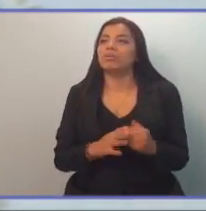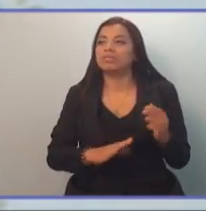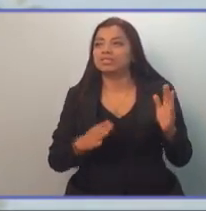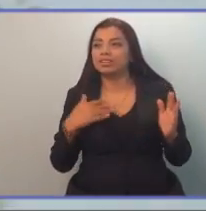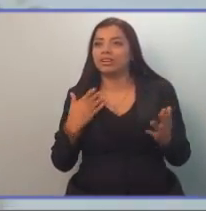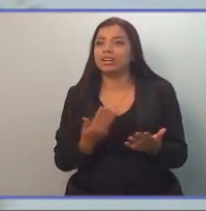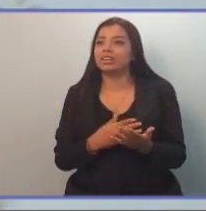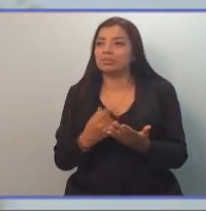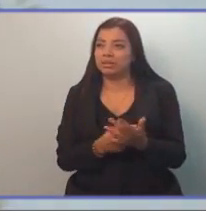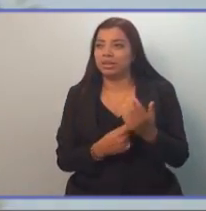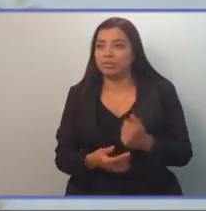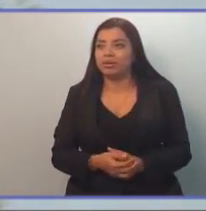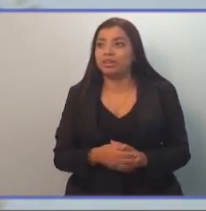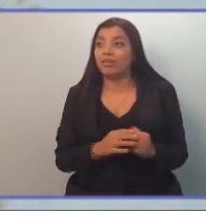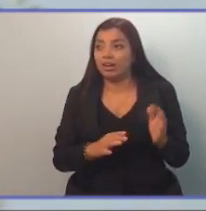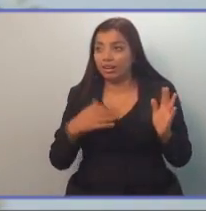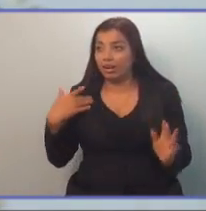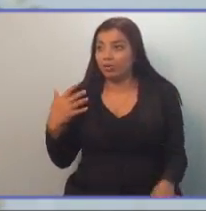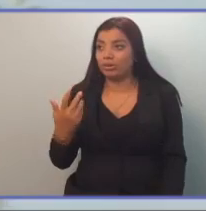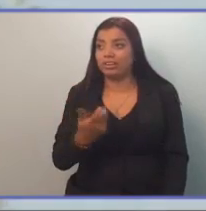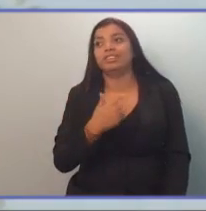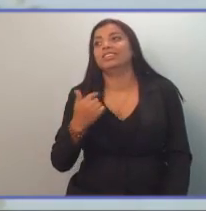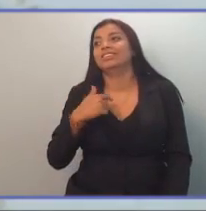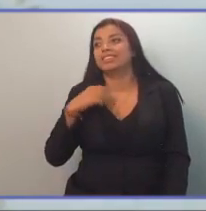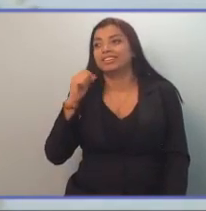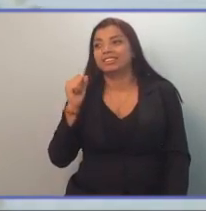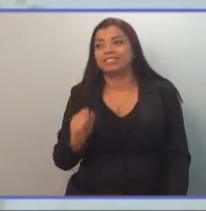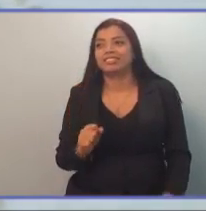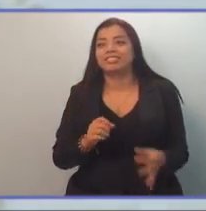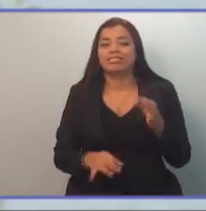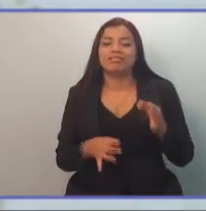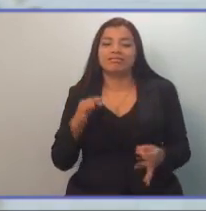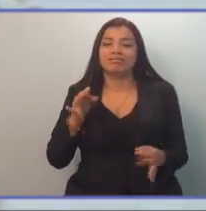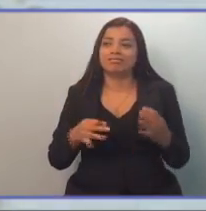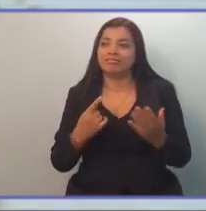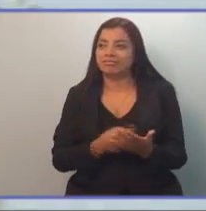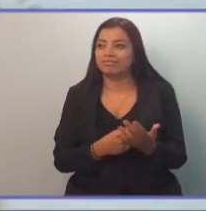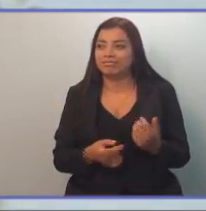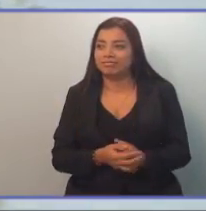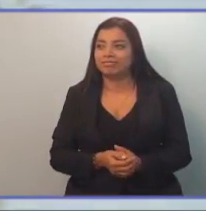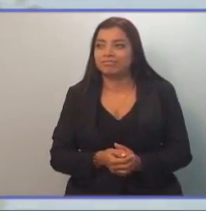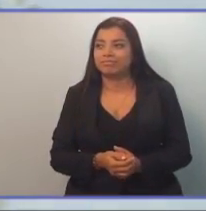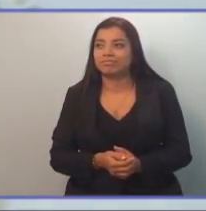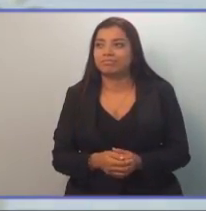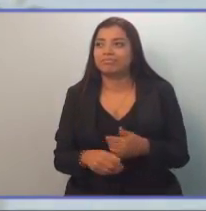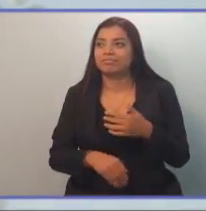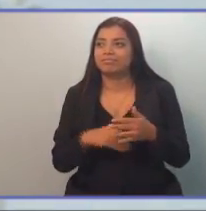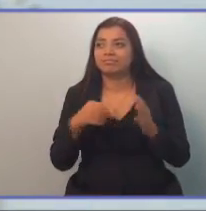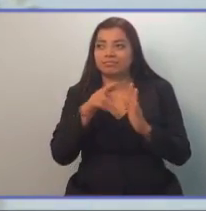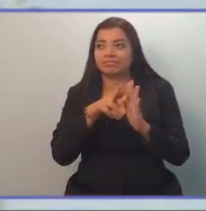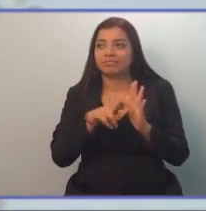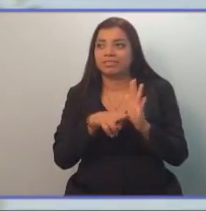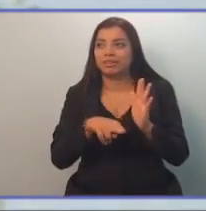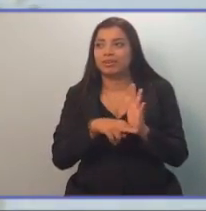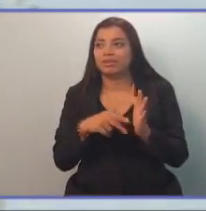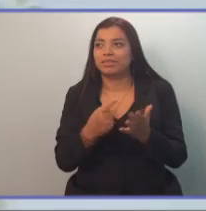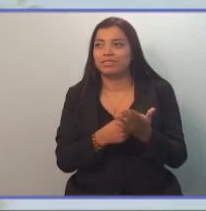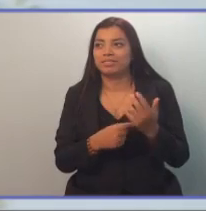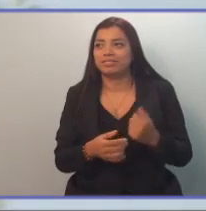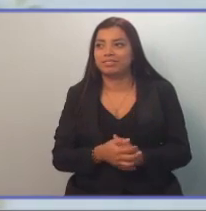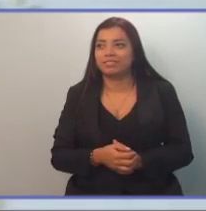capacidad instalada y convertir juzgados de los civiles y mercantiles de la antigua normativa